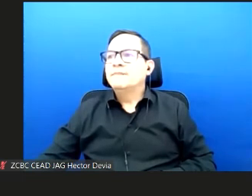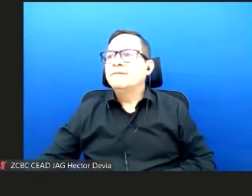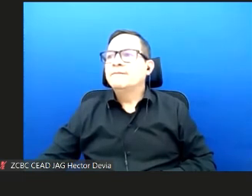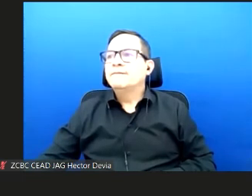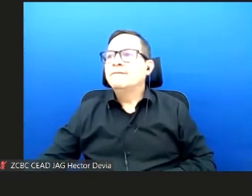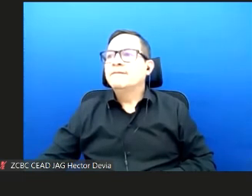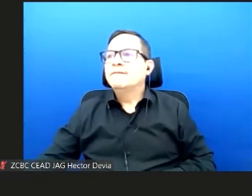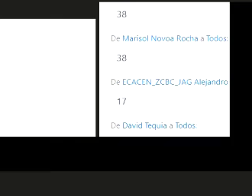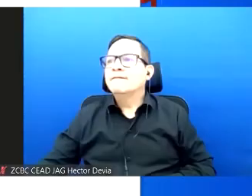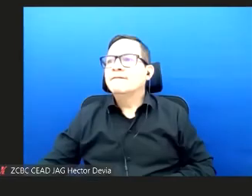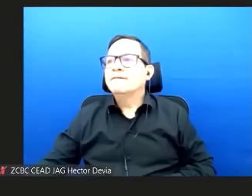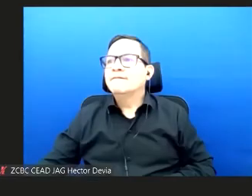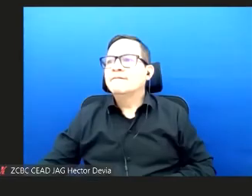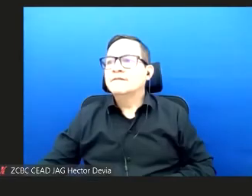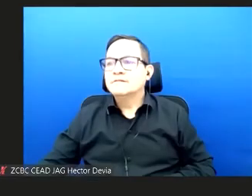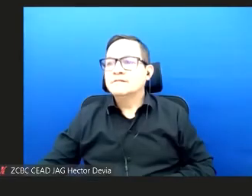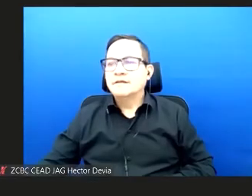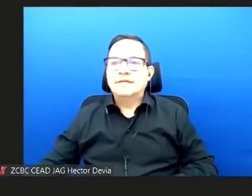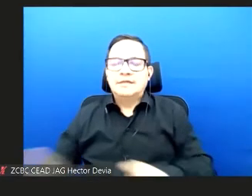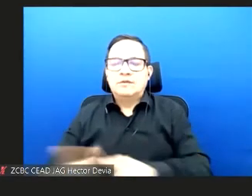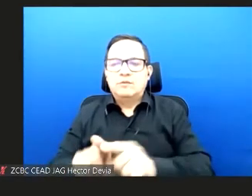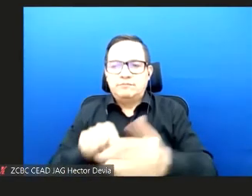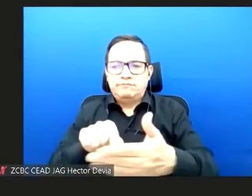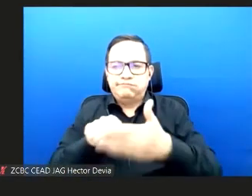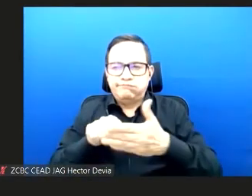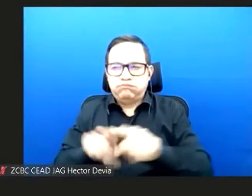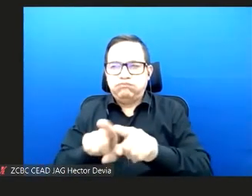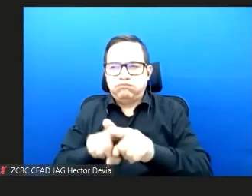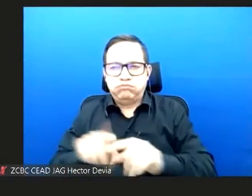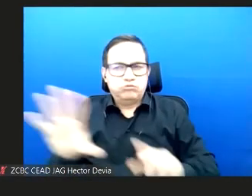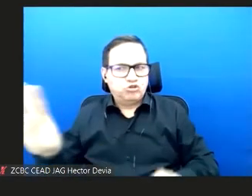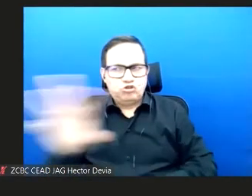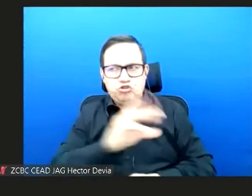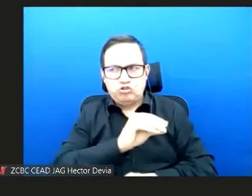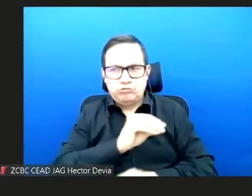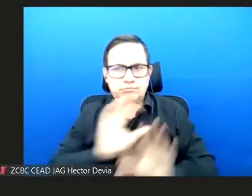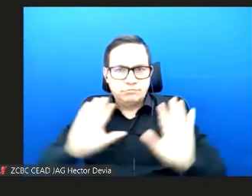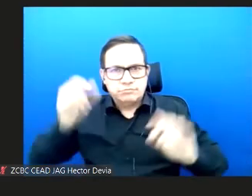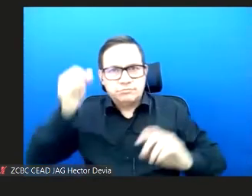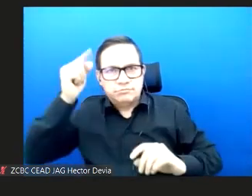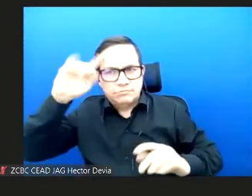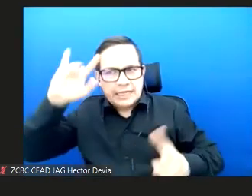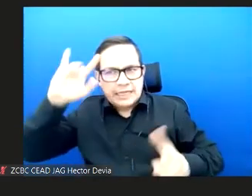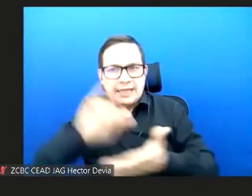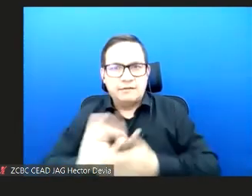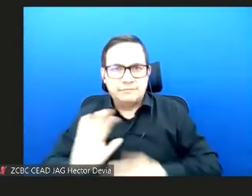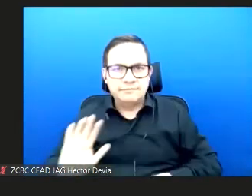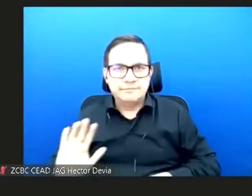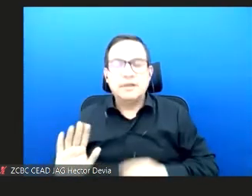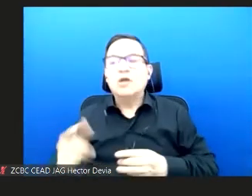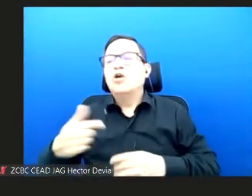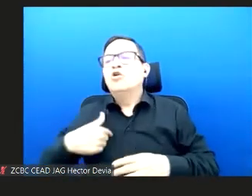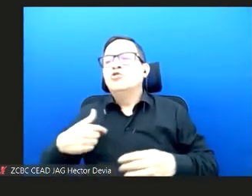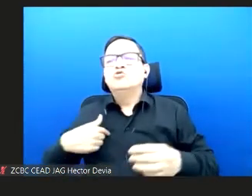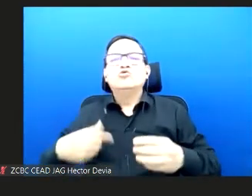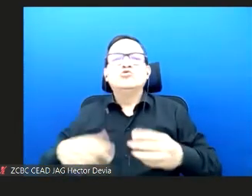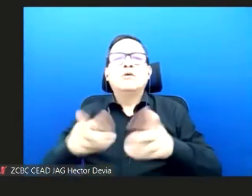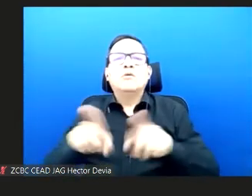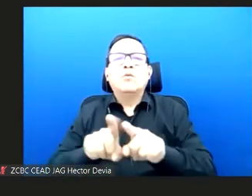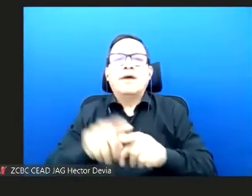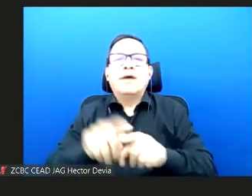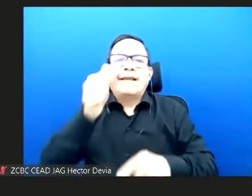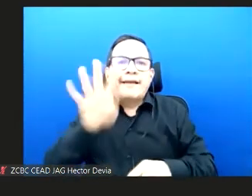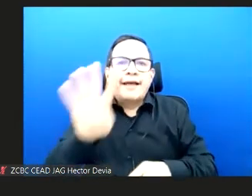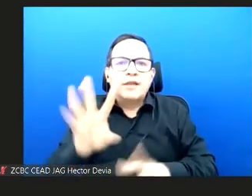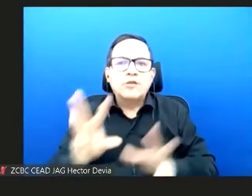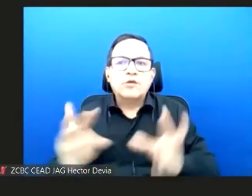Me voy a devolver acá, porque acá tengo todos, creo. Sí, tengo todos. Listo. Entonces, yo sumaría 14 más